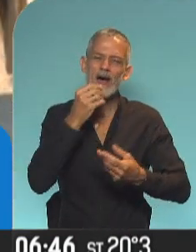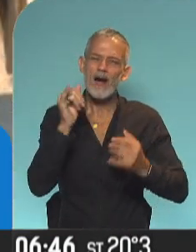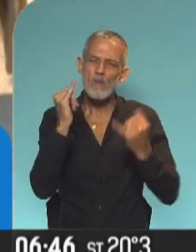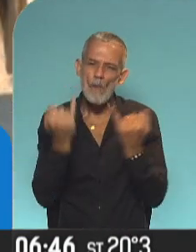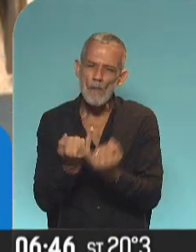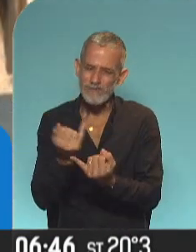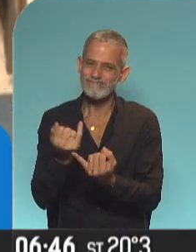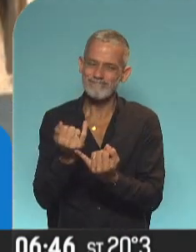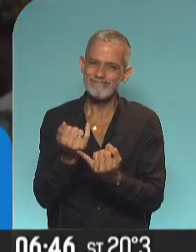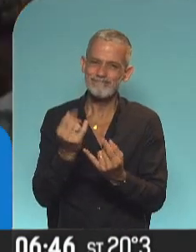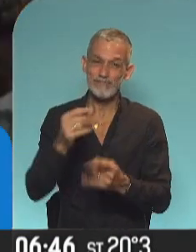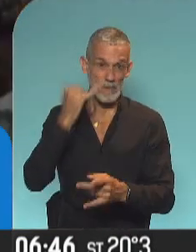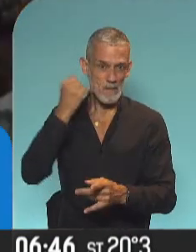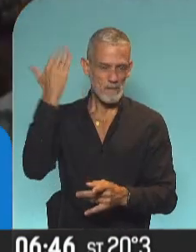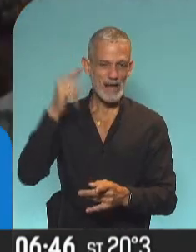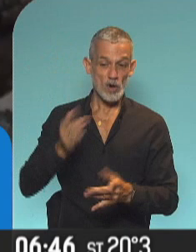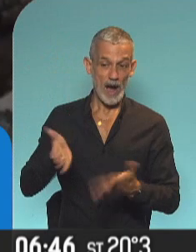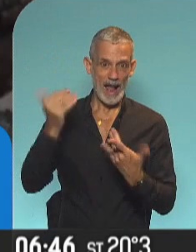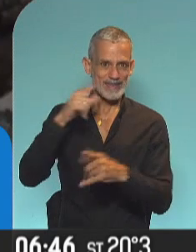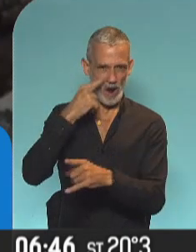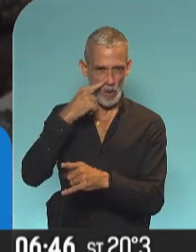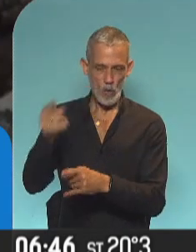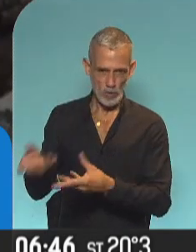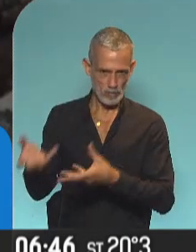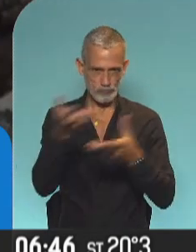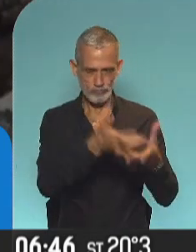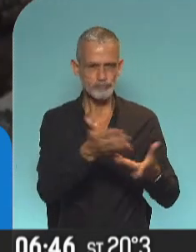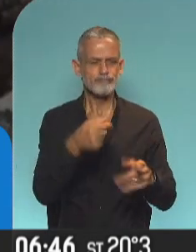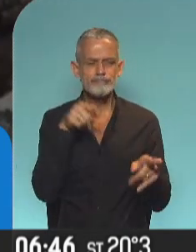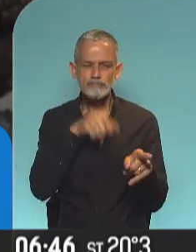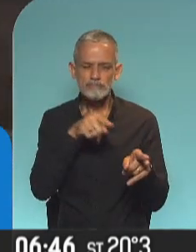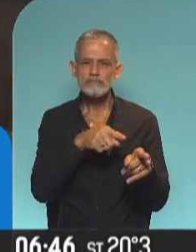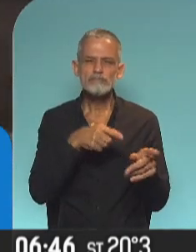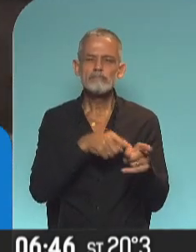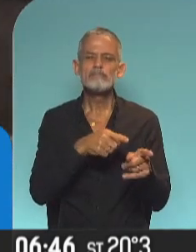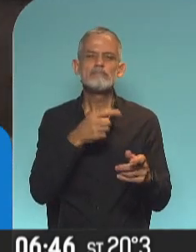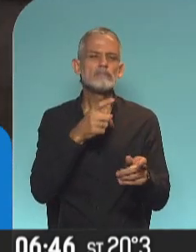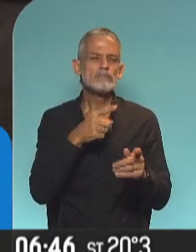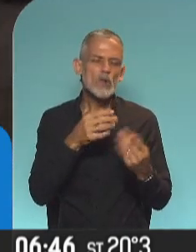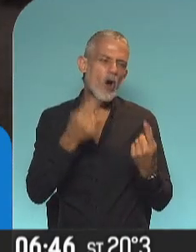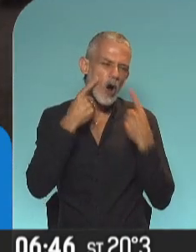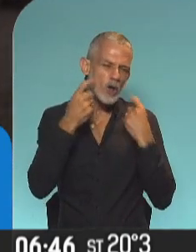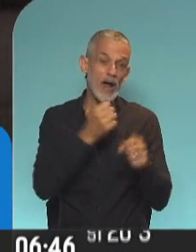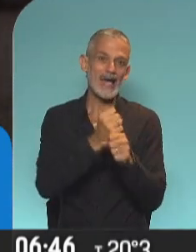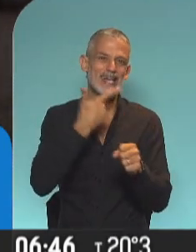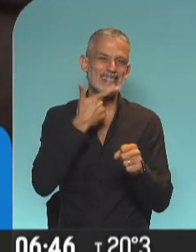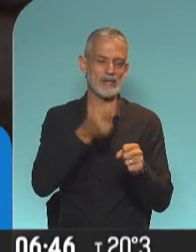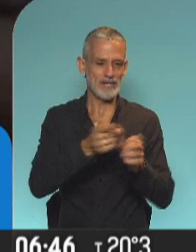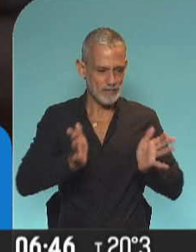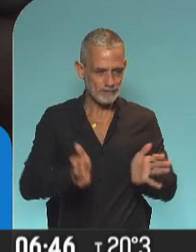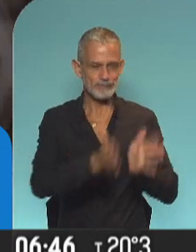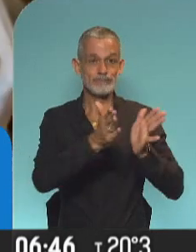institución. Tras recibir el alta en junio, se le efectuó un seguimiento hasta el mes de septiembre. Luego explicó,